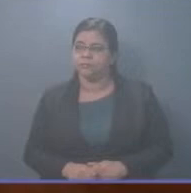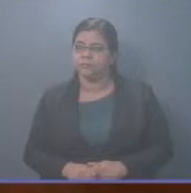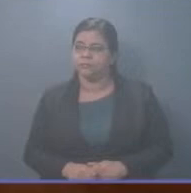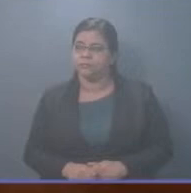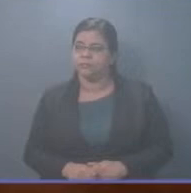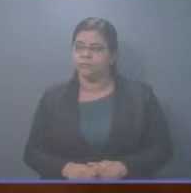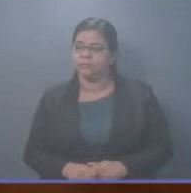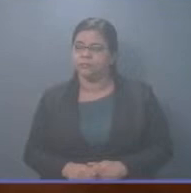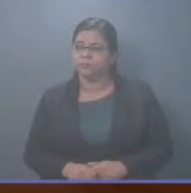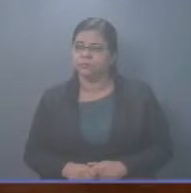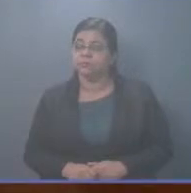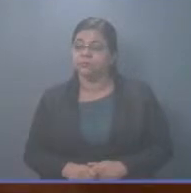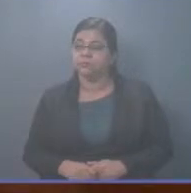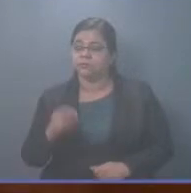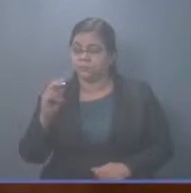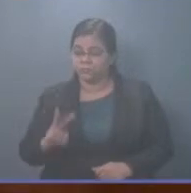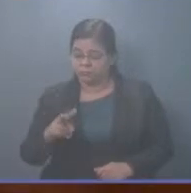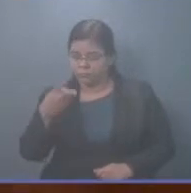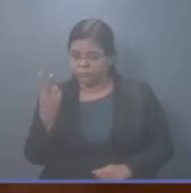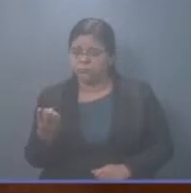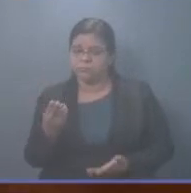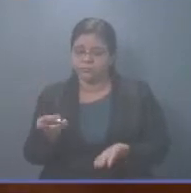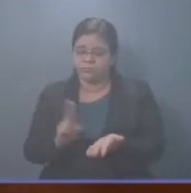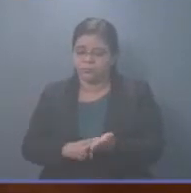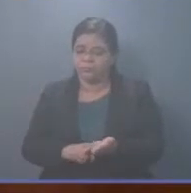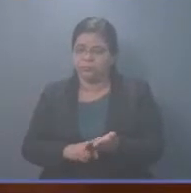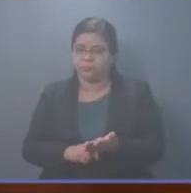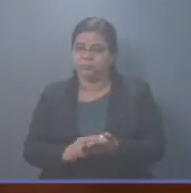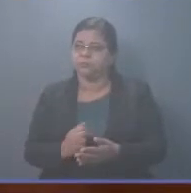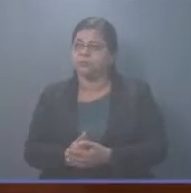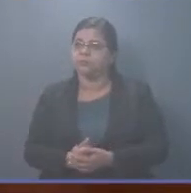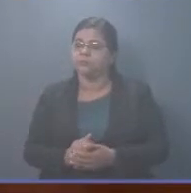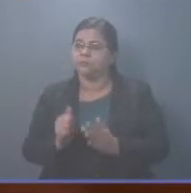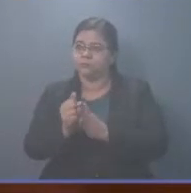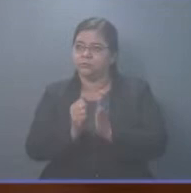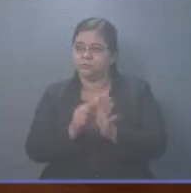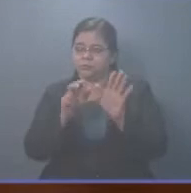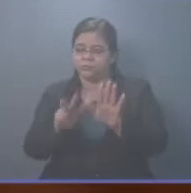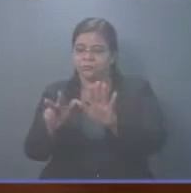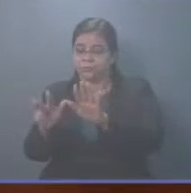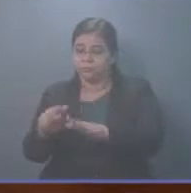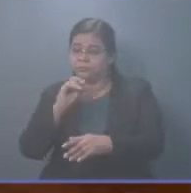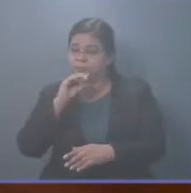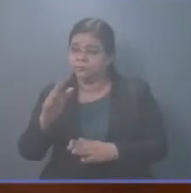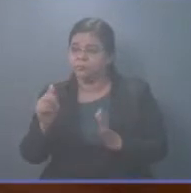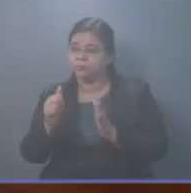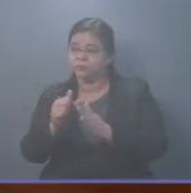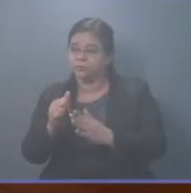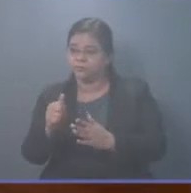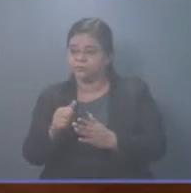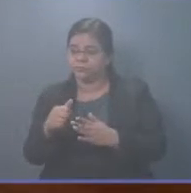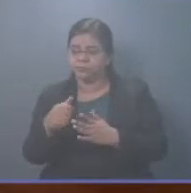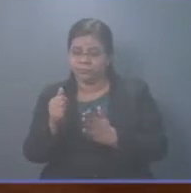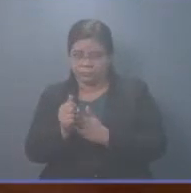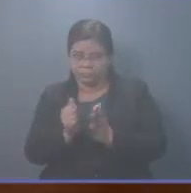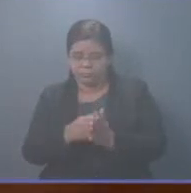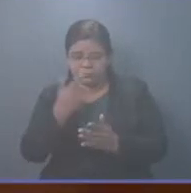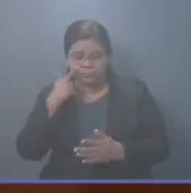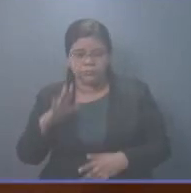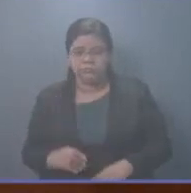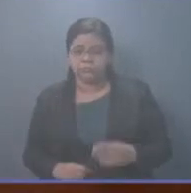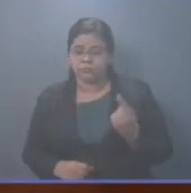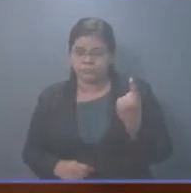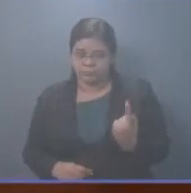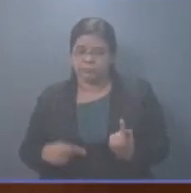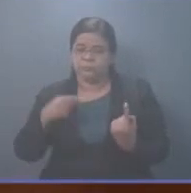Perdón. Duplicidad de asientos. Artículo 88. Este artículo se refiere a que cuando se identifique